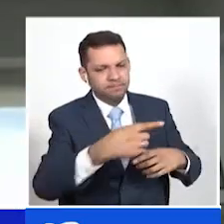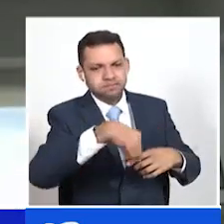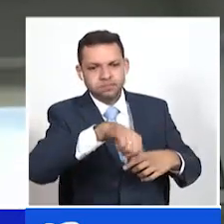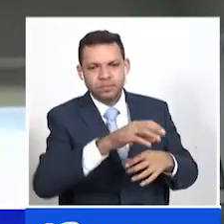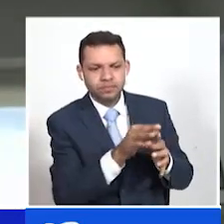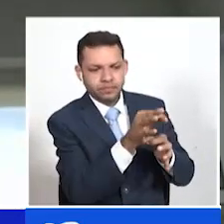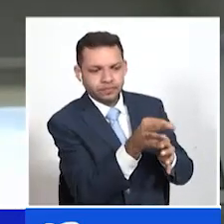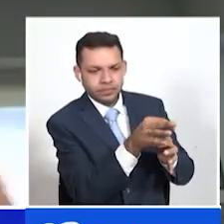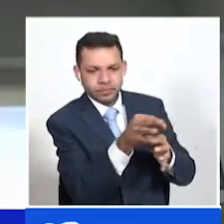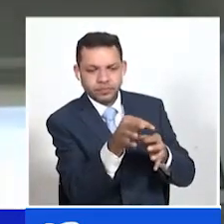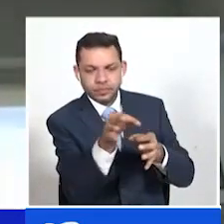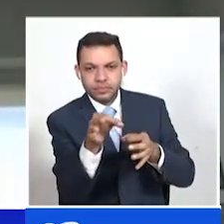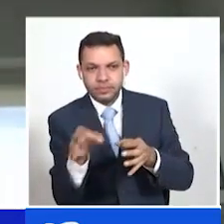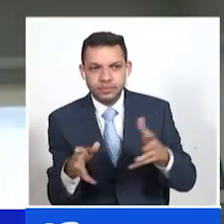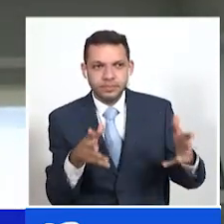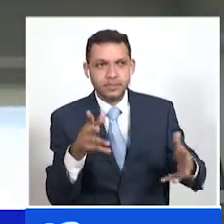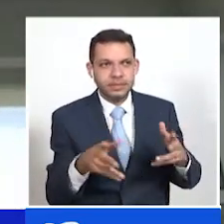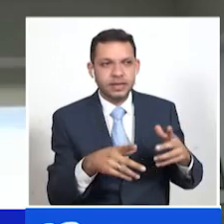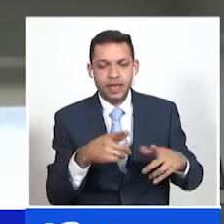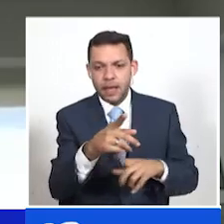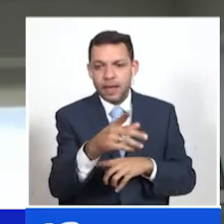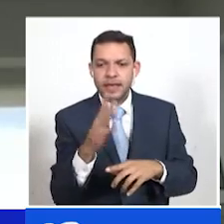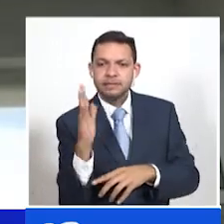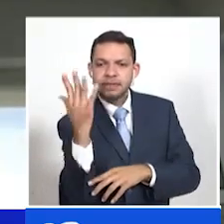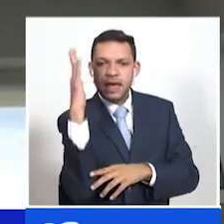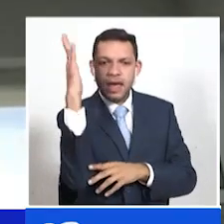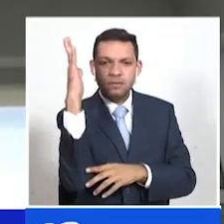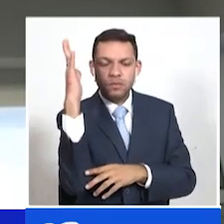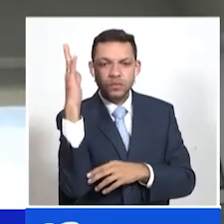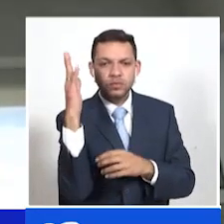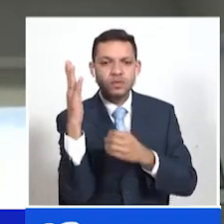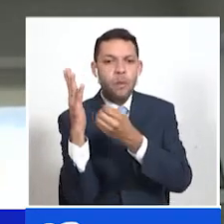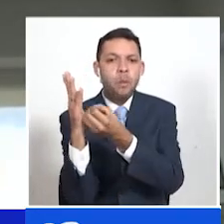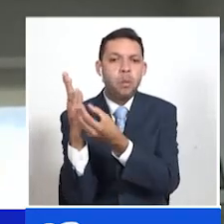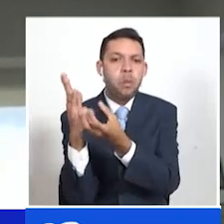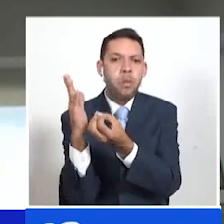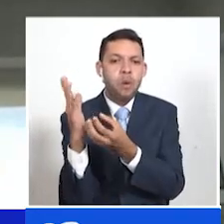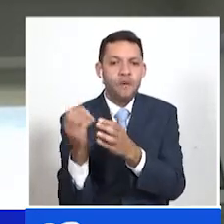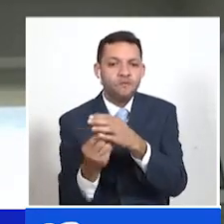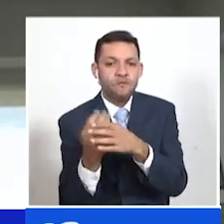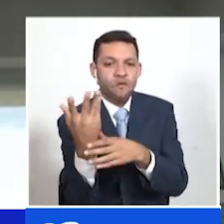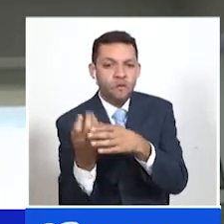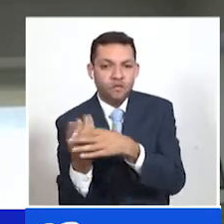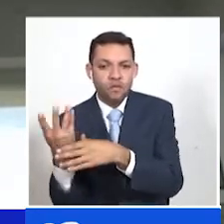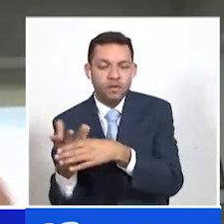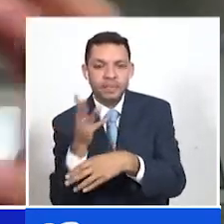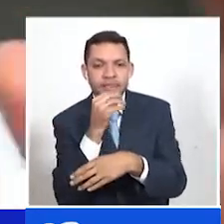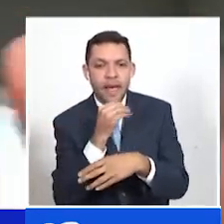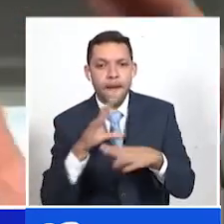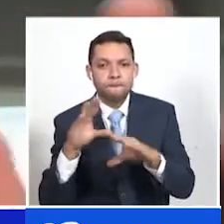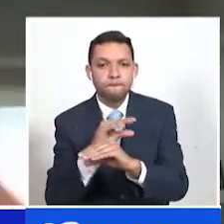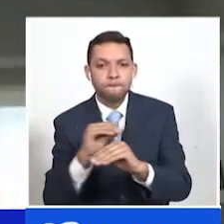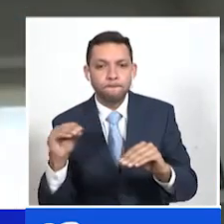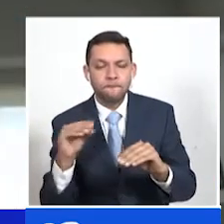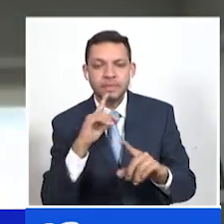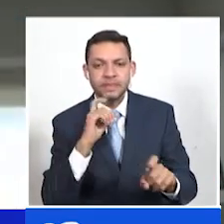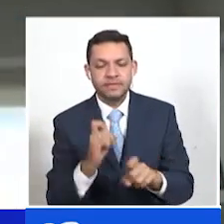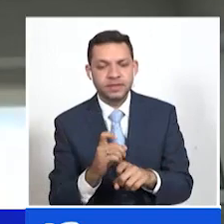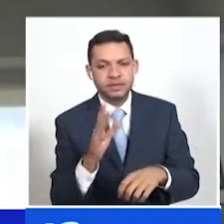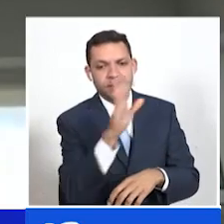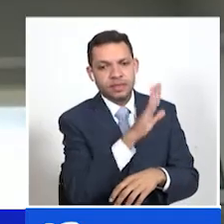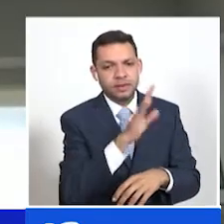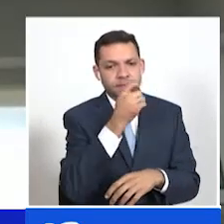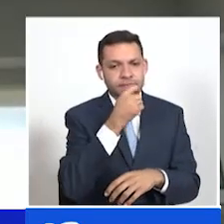del departamento no está permitiendo que los cafetales se florezcan de cara a la cosecha del segundo semestre. Recordar que Caldas en el